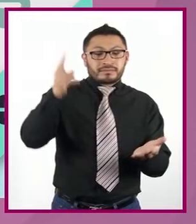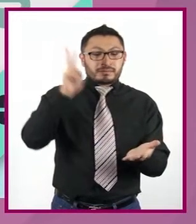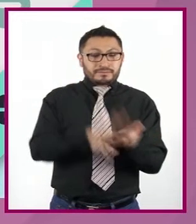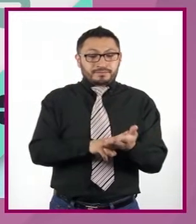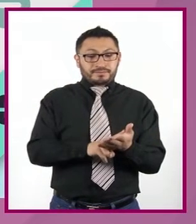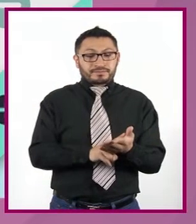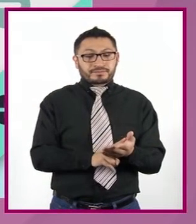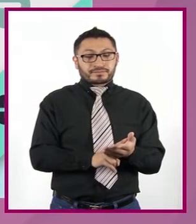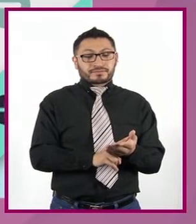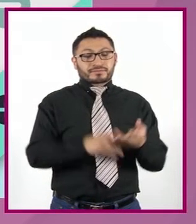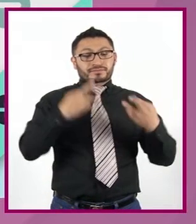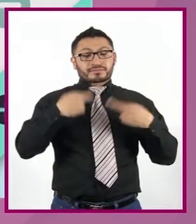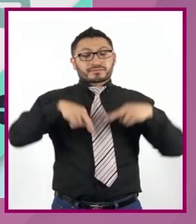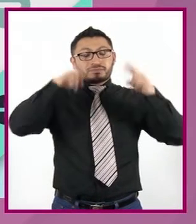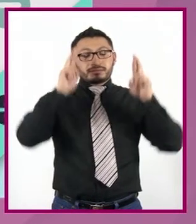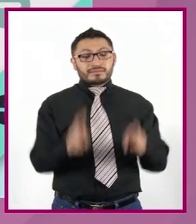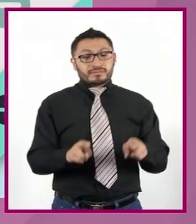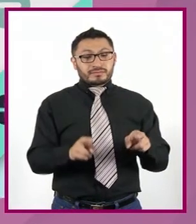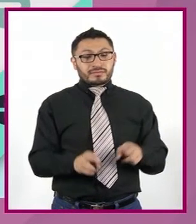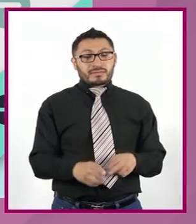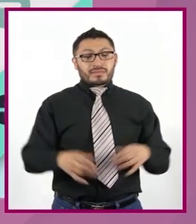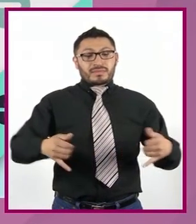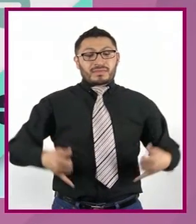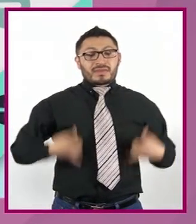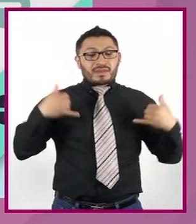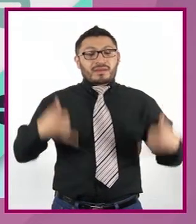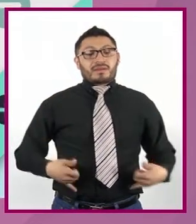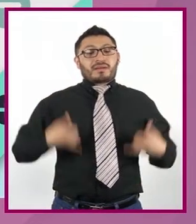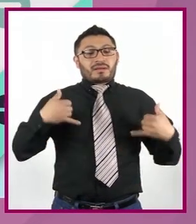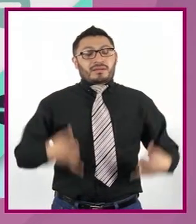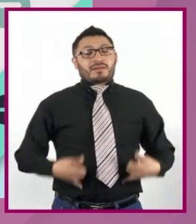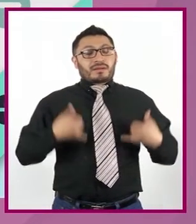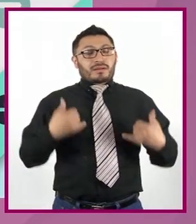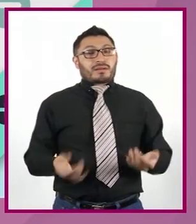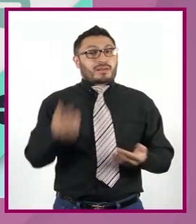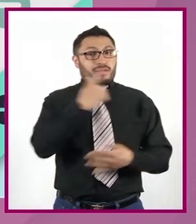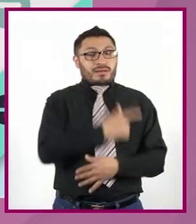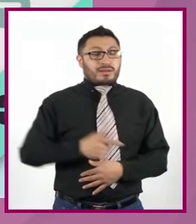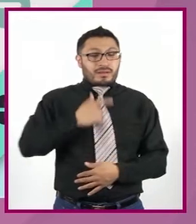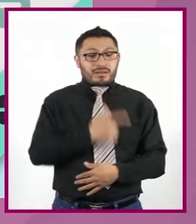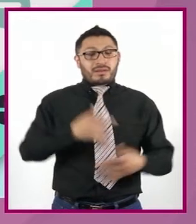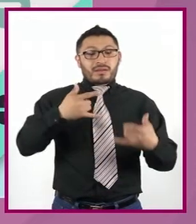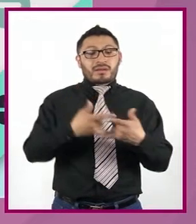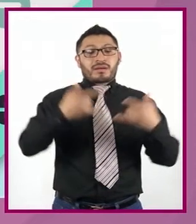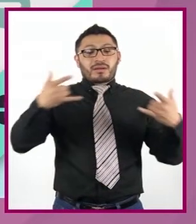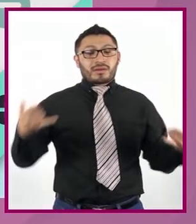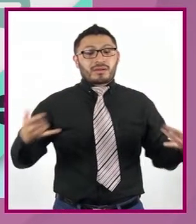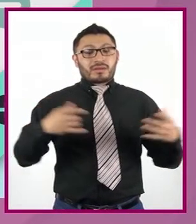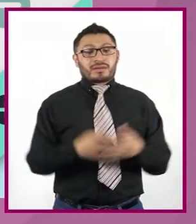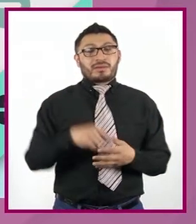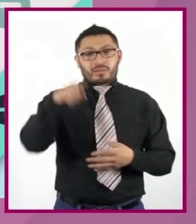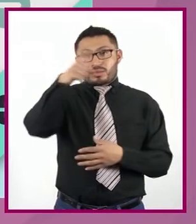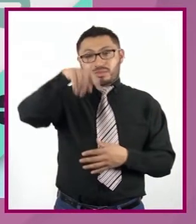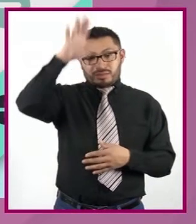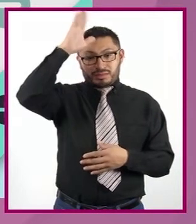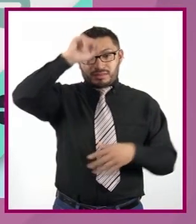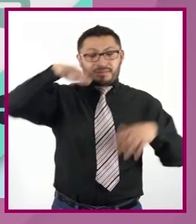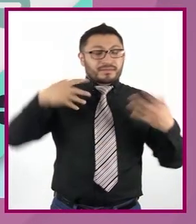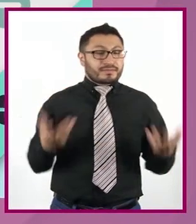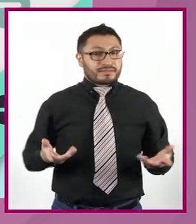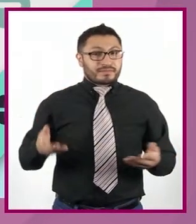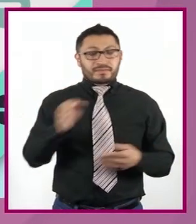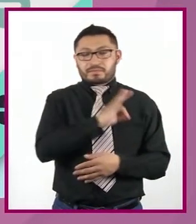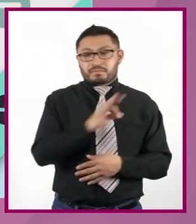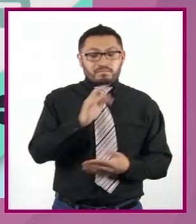sector que representa a las y los adolescentes a quienes les gustan los cuentos. ¿Están de acuerdo?